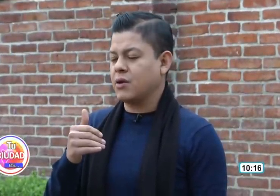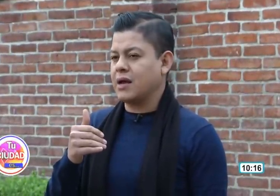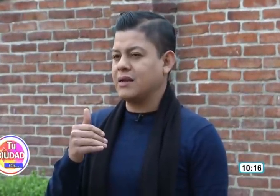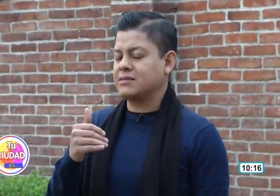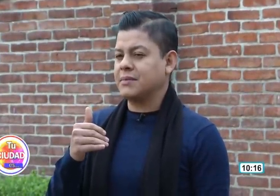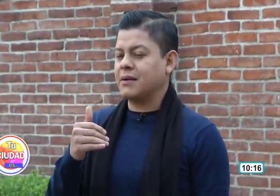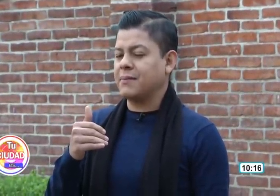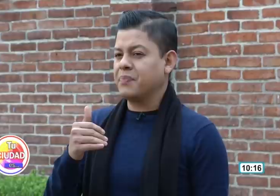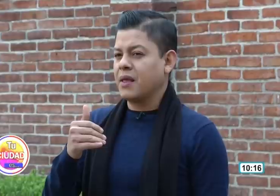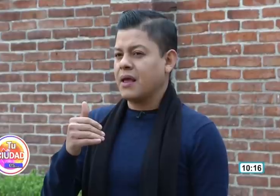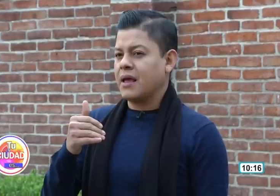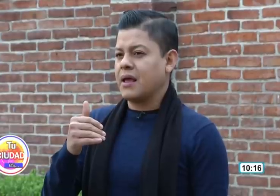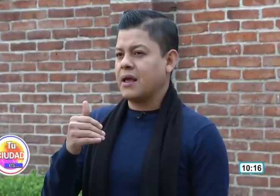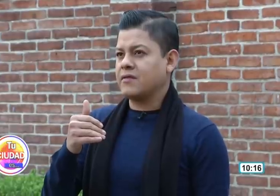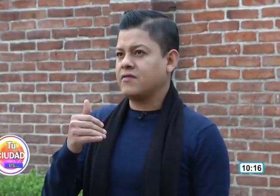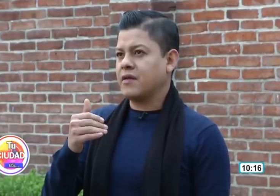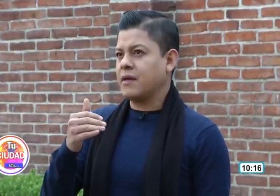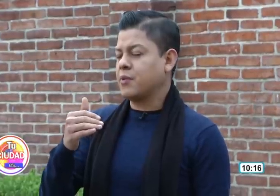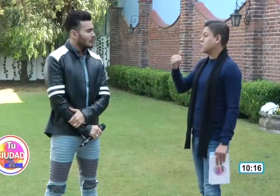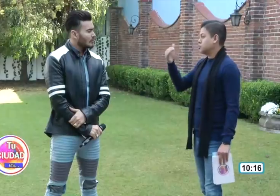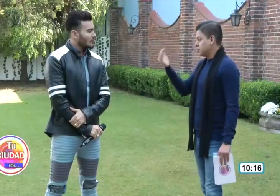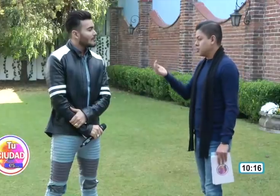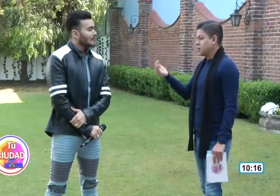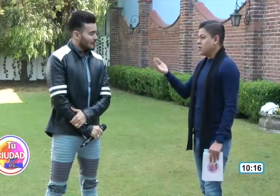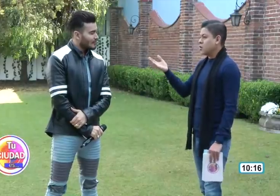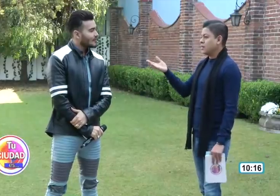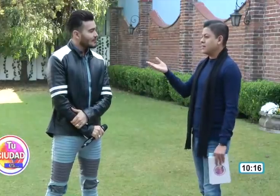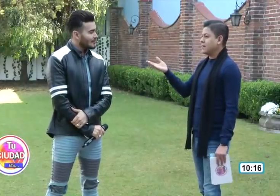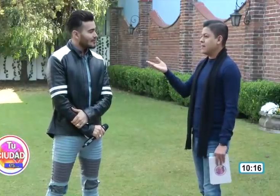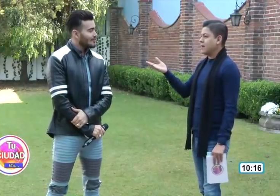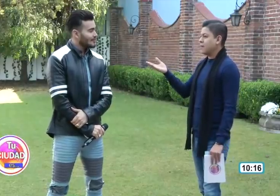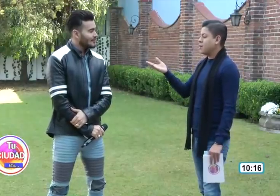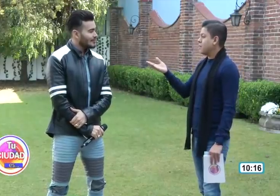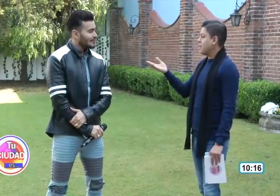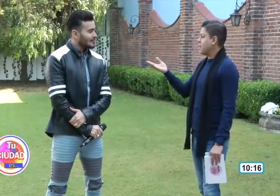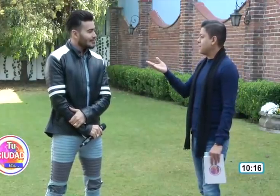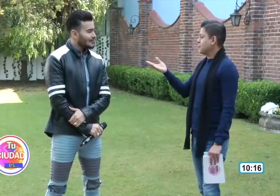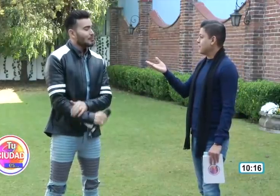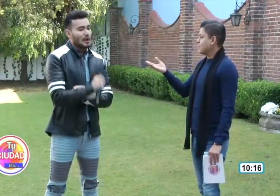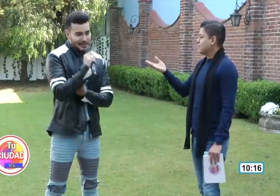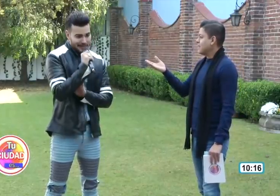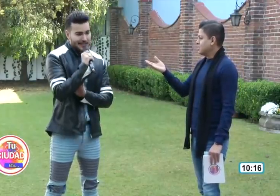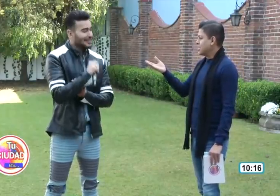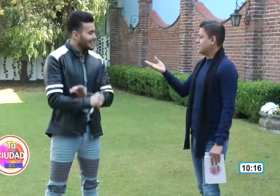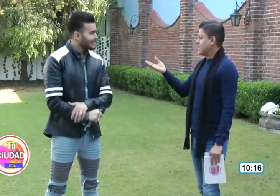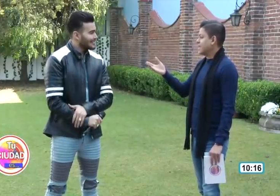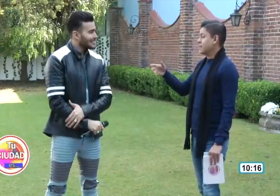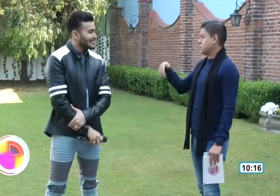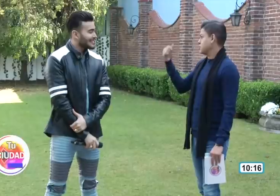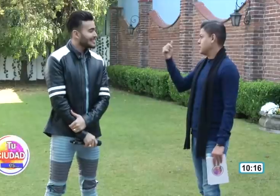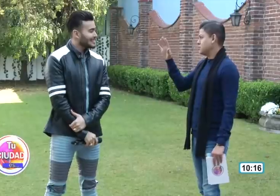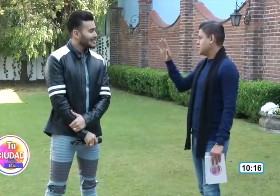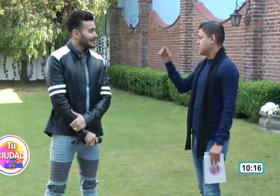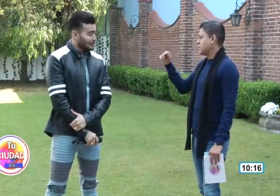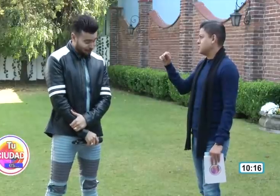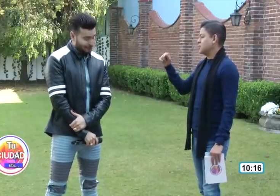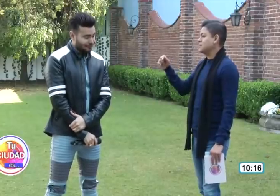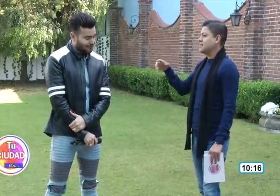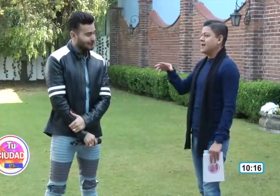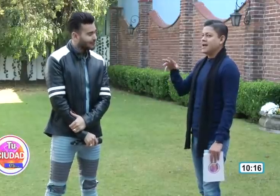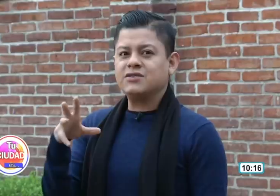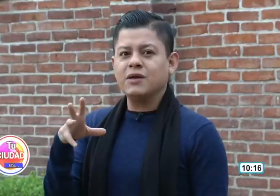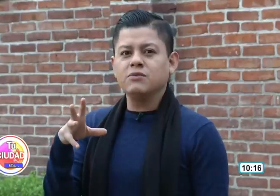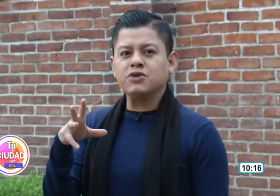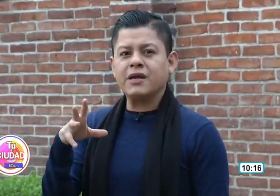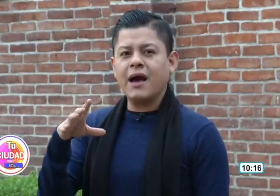a México la semana de promoción con el tema de Mueve el Chagui Chagui, que por cierto tiene muchas